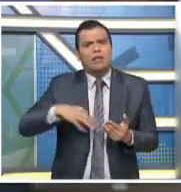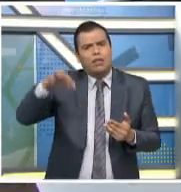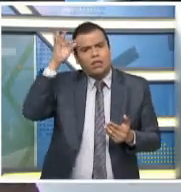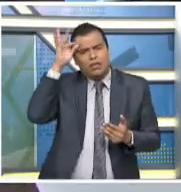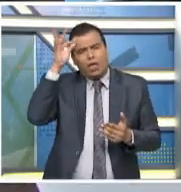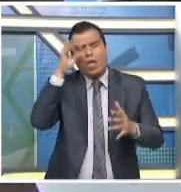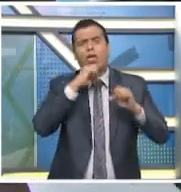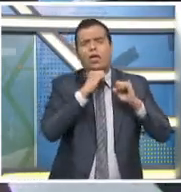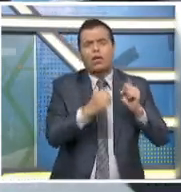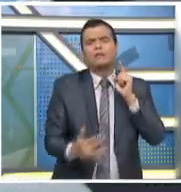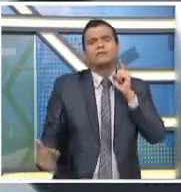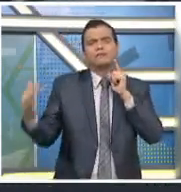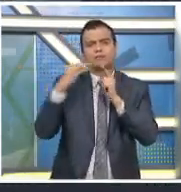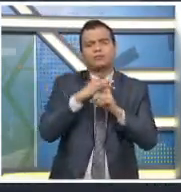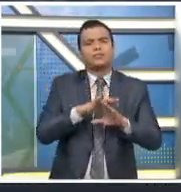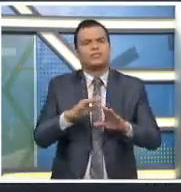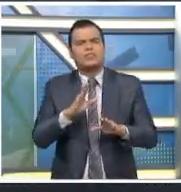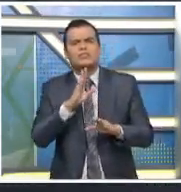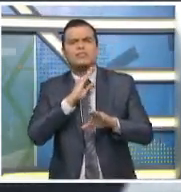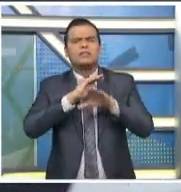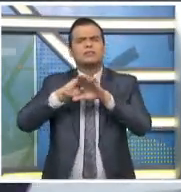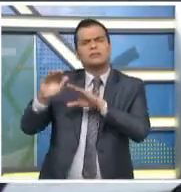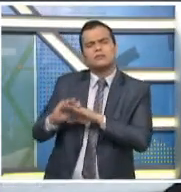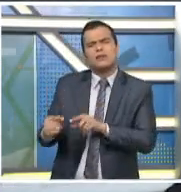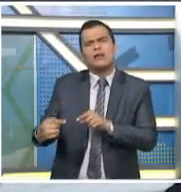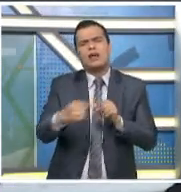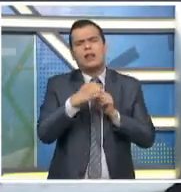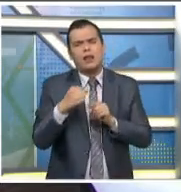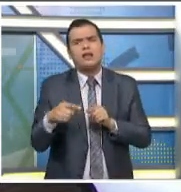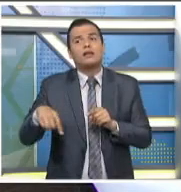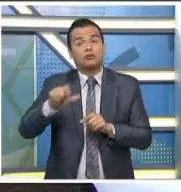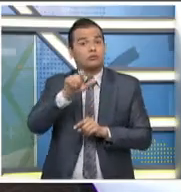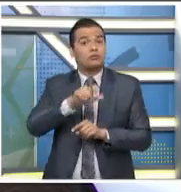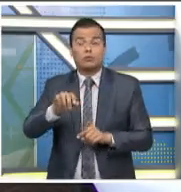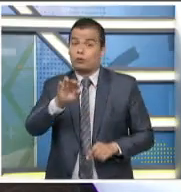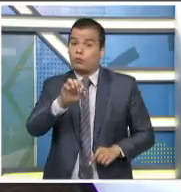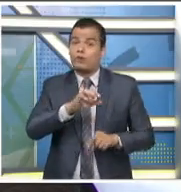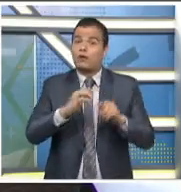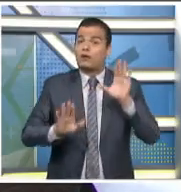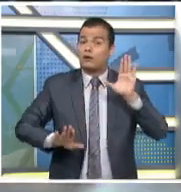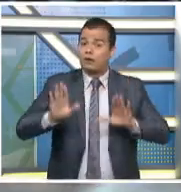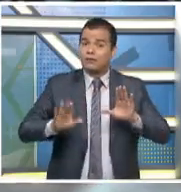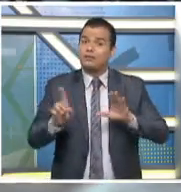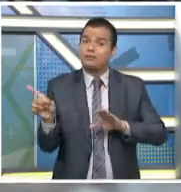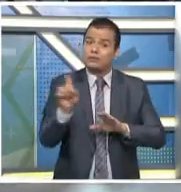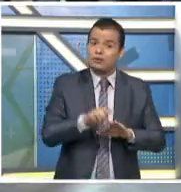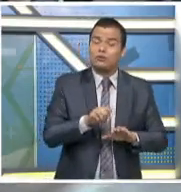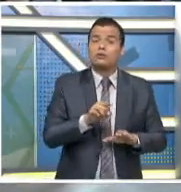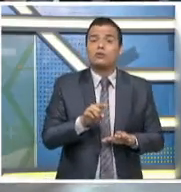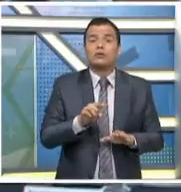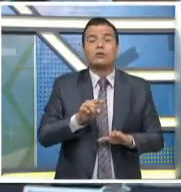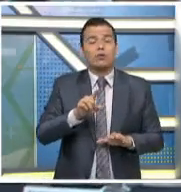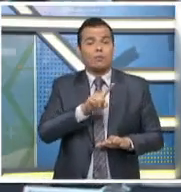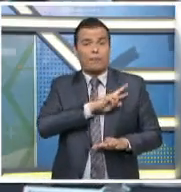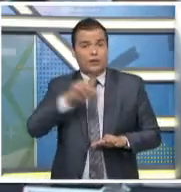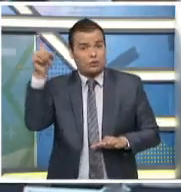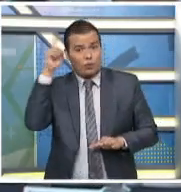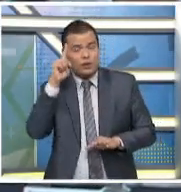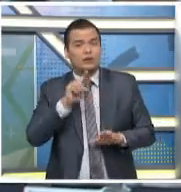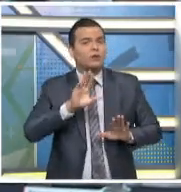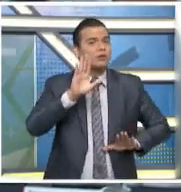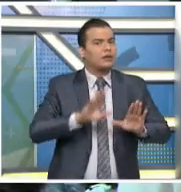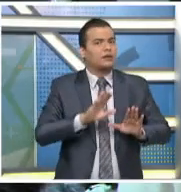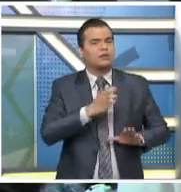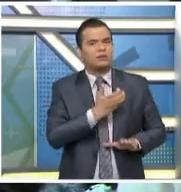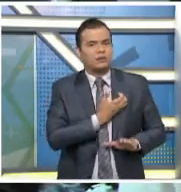drogadicción. Al debate con los niños fueron invitados los 9 candidatos a la gobernación y los 7 que aspiran a la alcaldía. Sin embargo, al evento solo